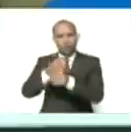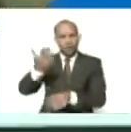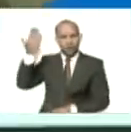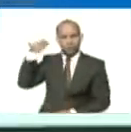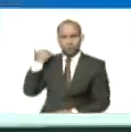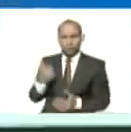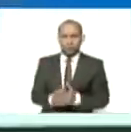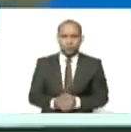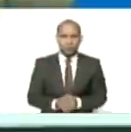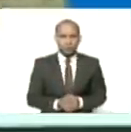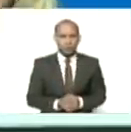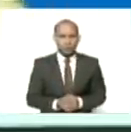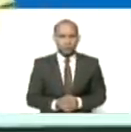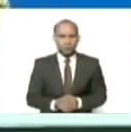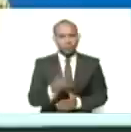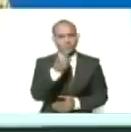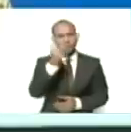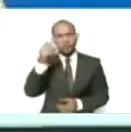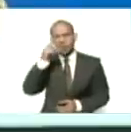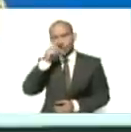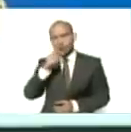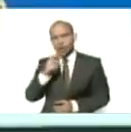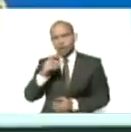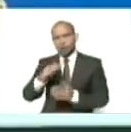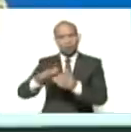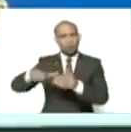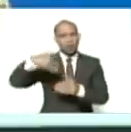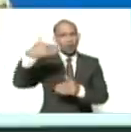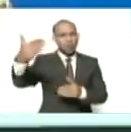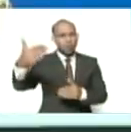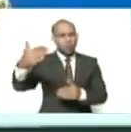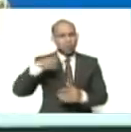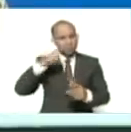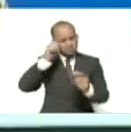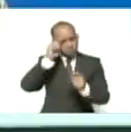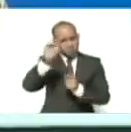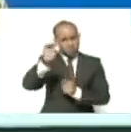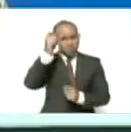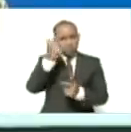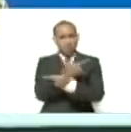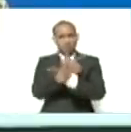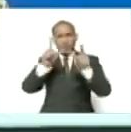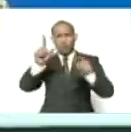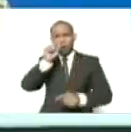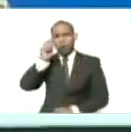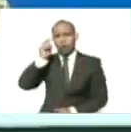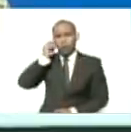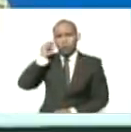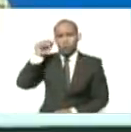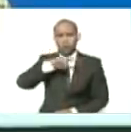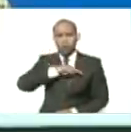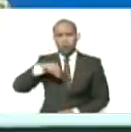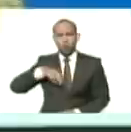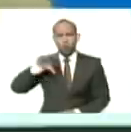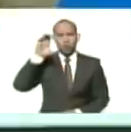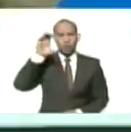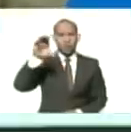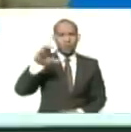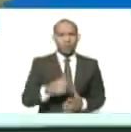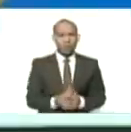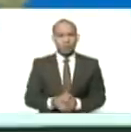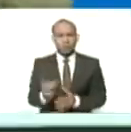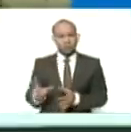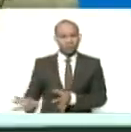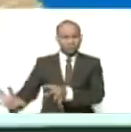homenaje, 200 años después, a los libertadores y a las libertadoras de nuestra patria, es